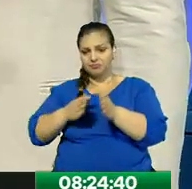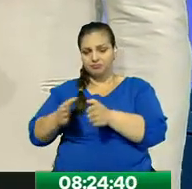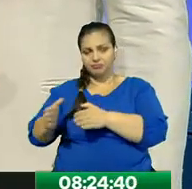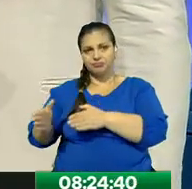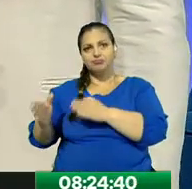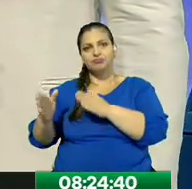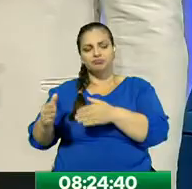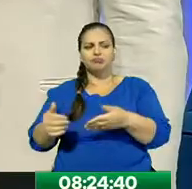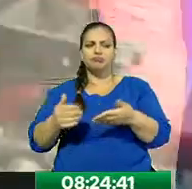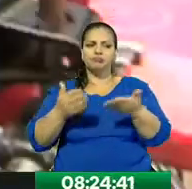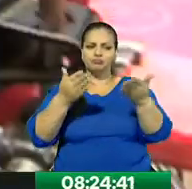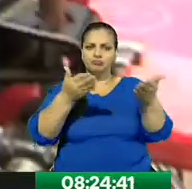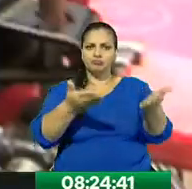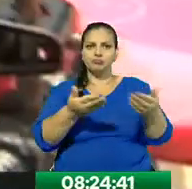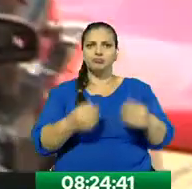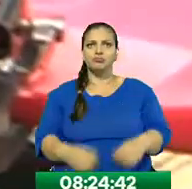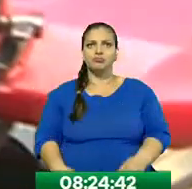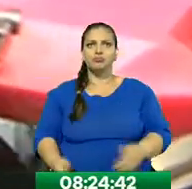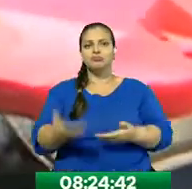Veamos.